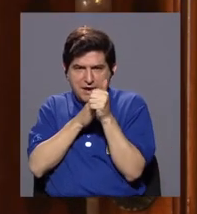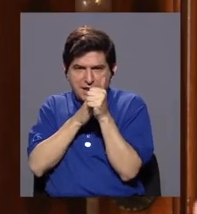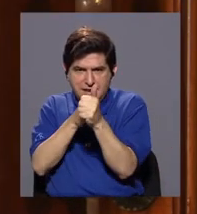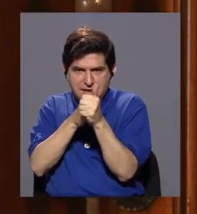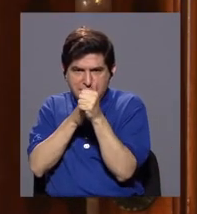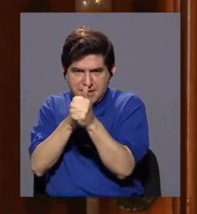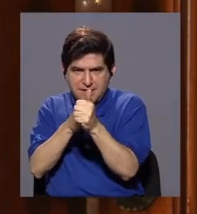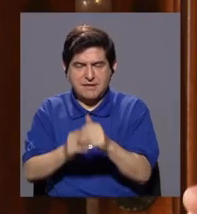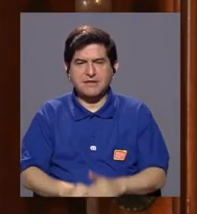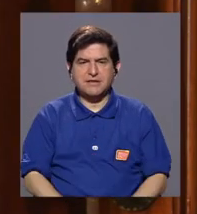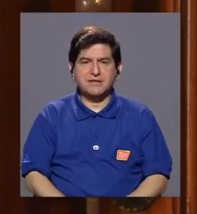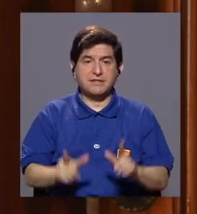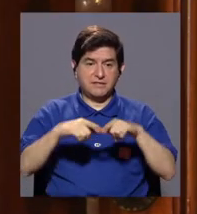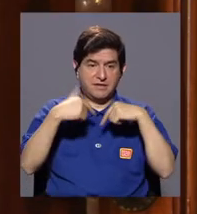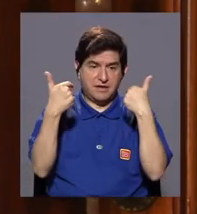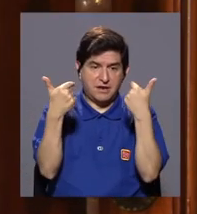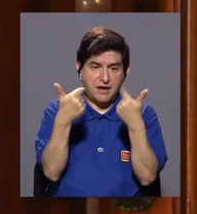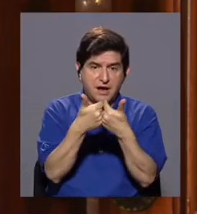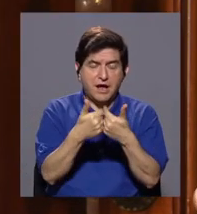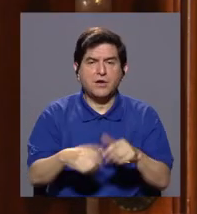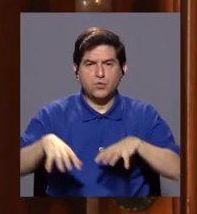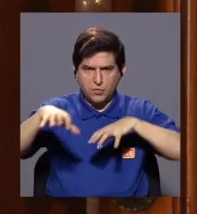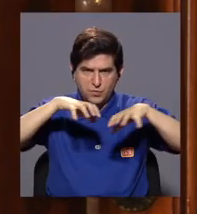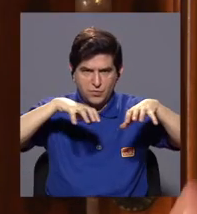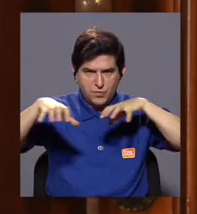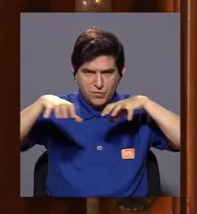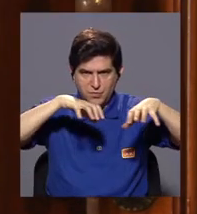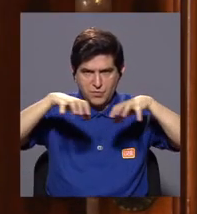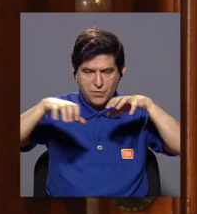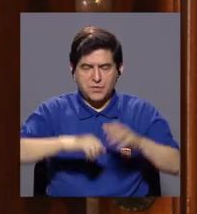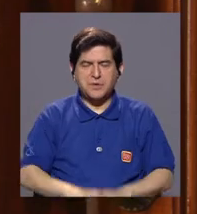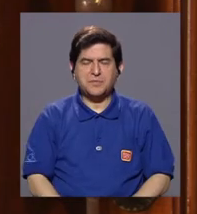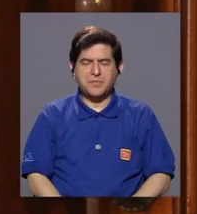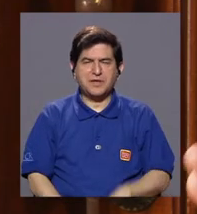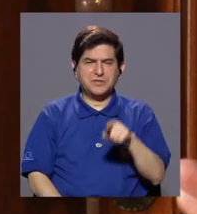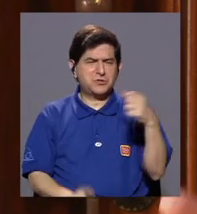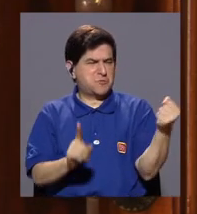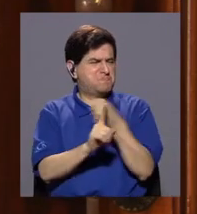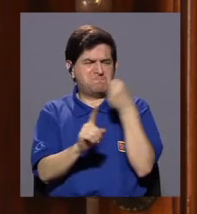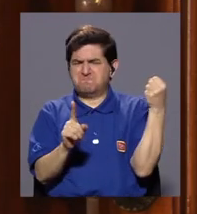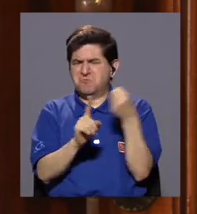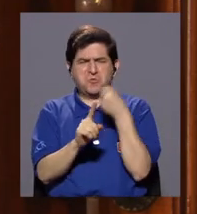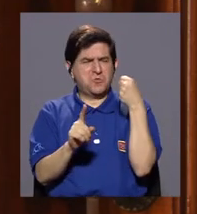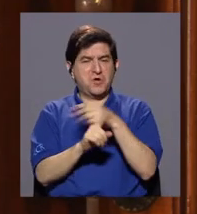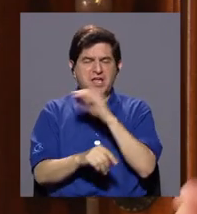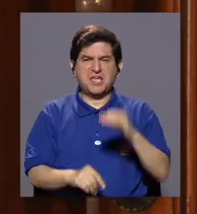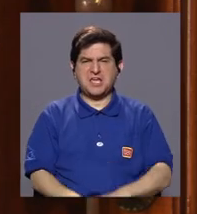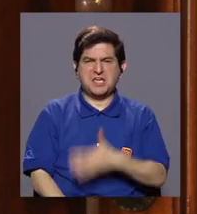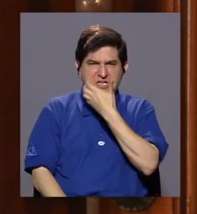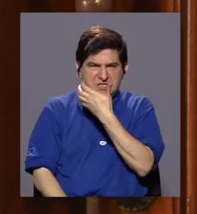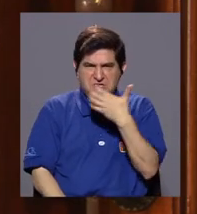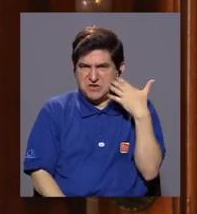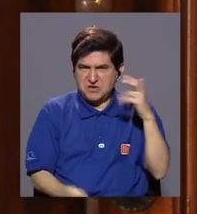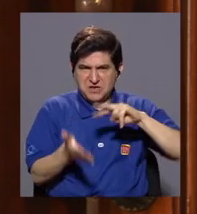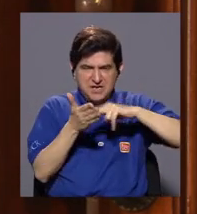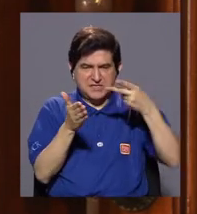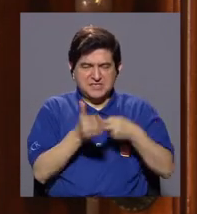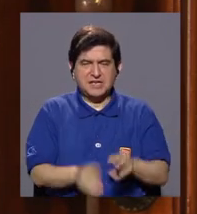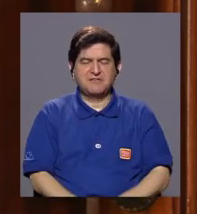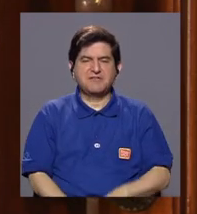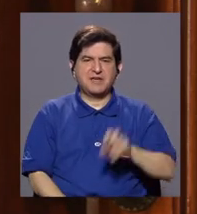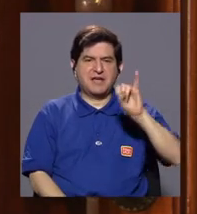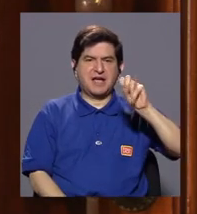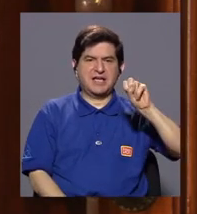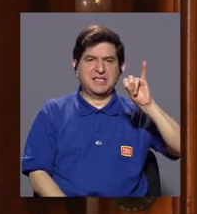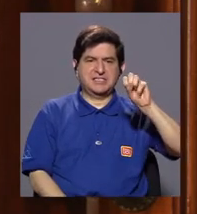comandando a este gran movimiento de extrema violencia y terrorista que es ISIS o